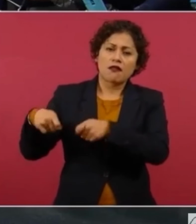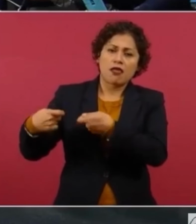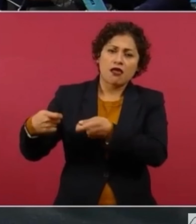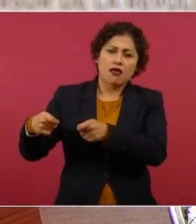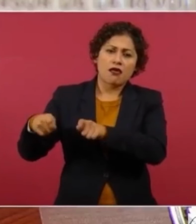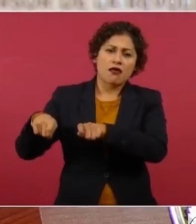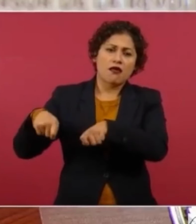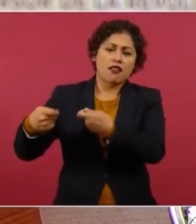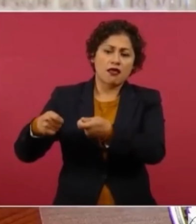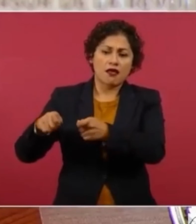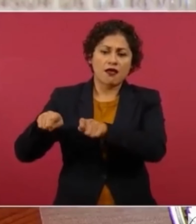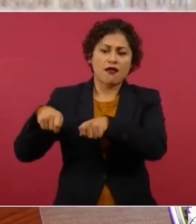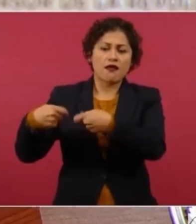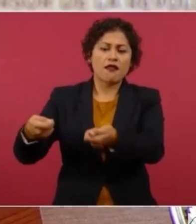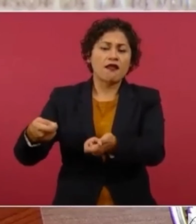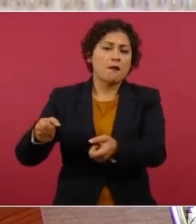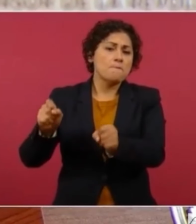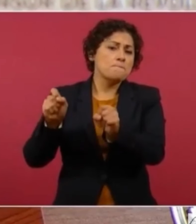nada más que